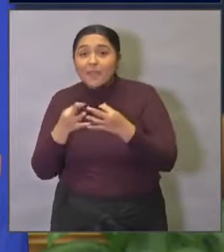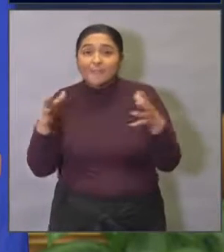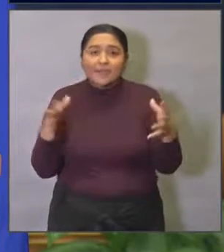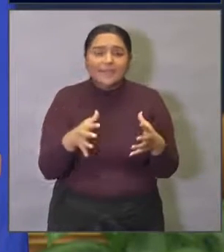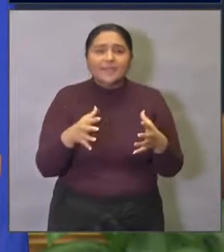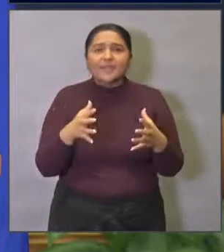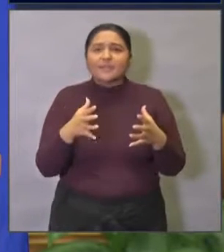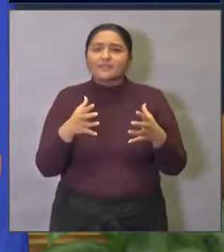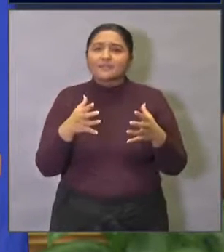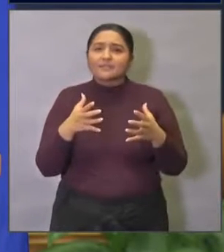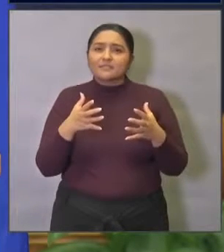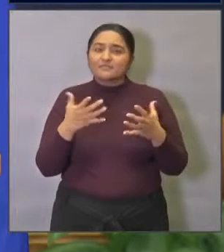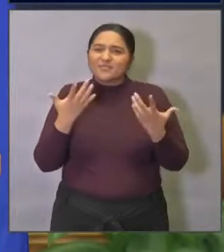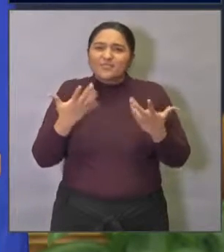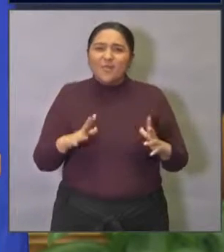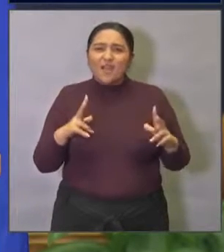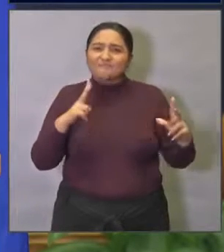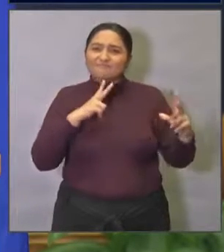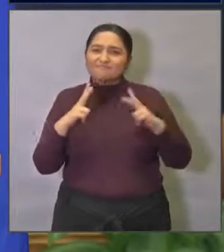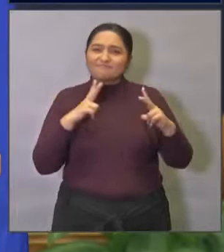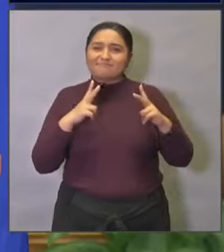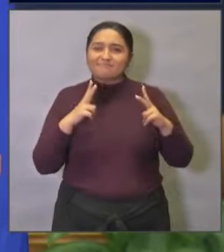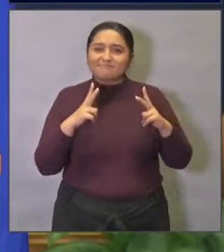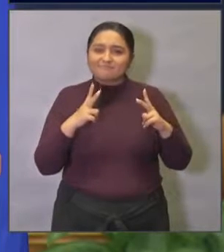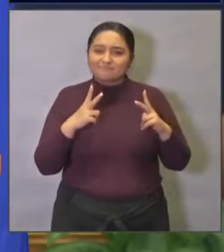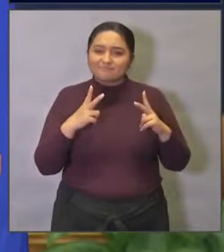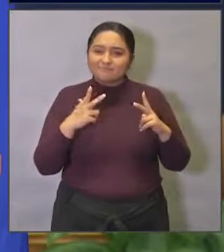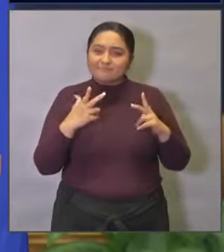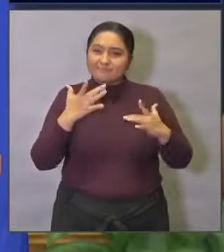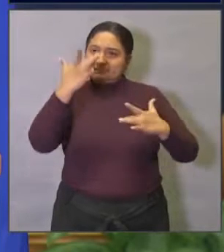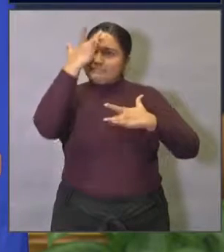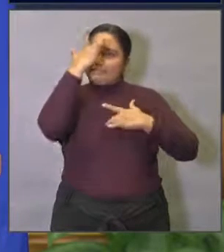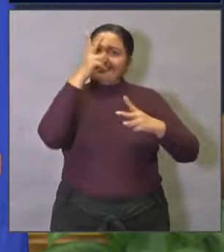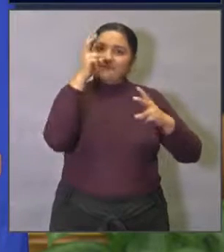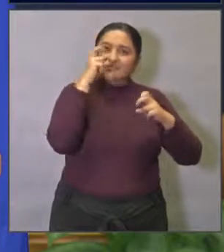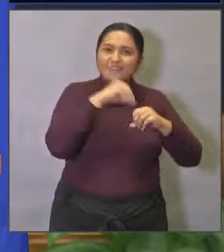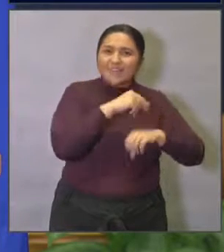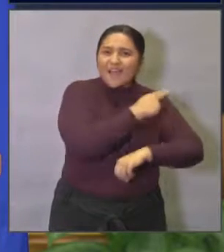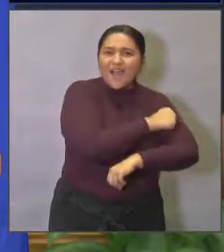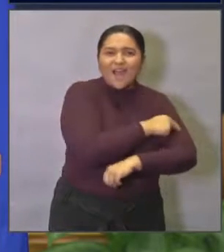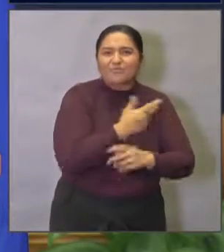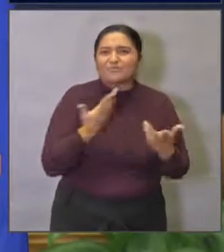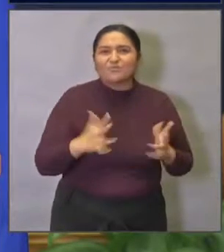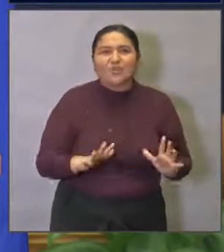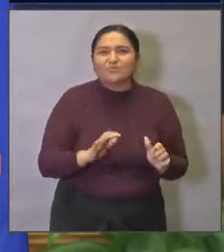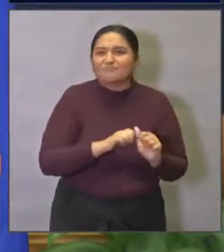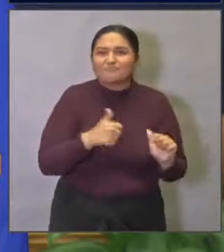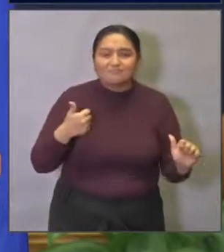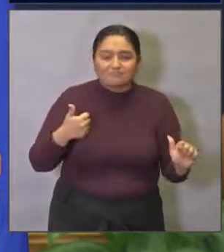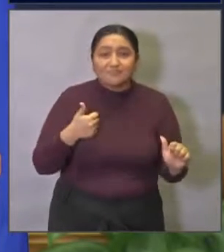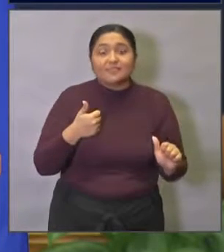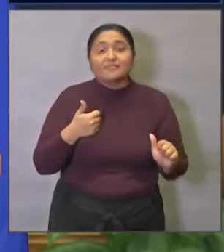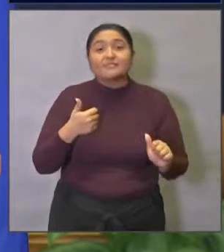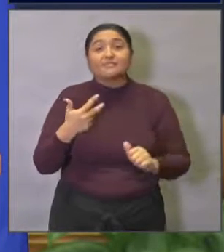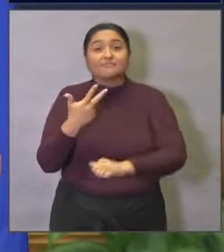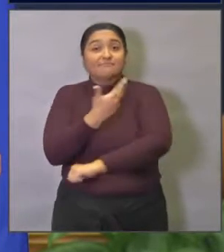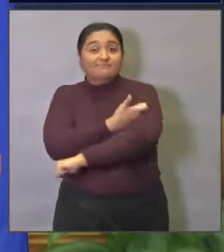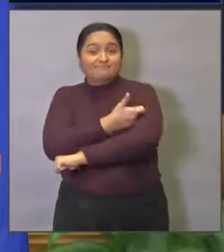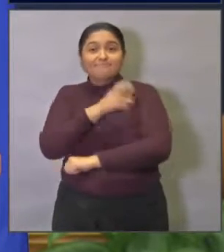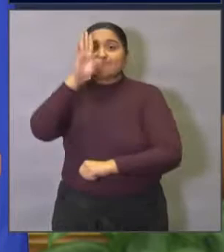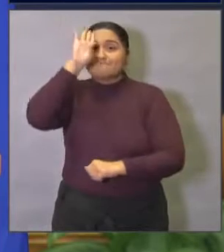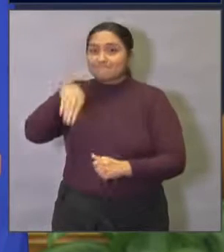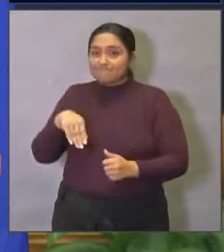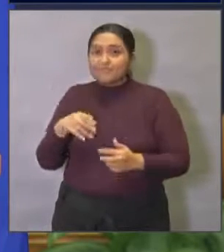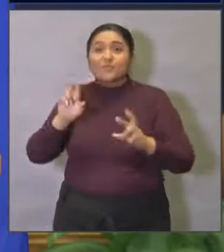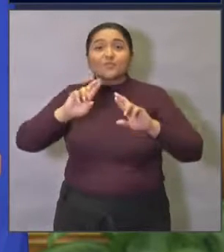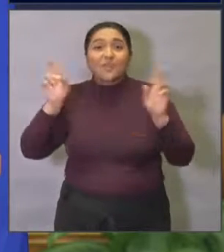los días festivales enfermos o en un hospital. La vacuna ya sabemos que está aquí.